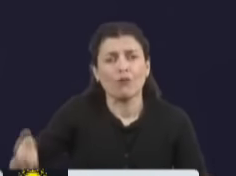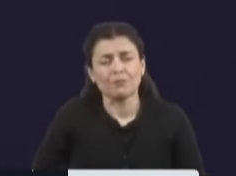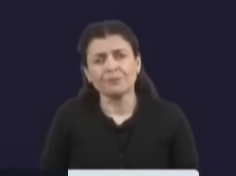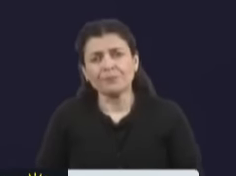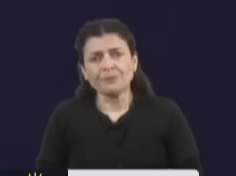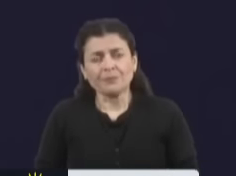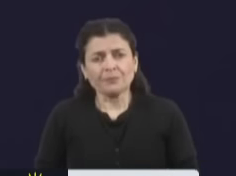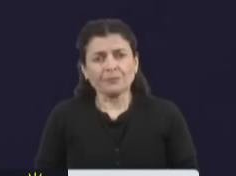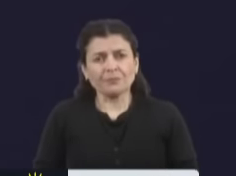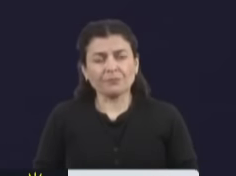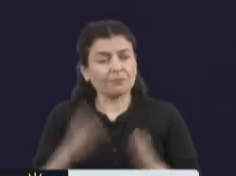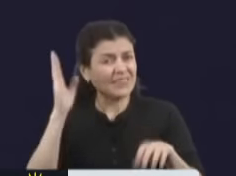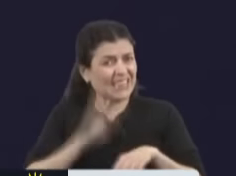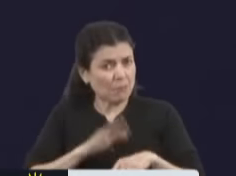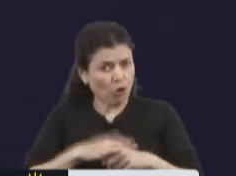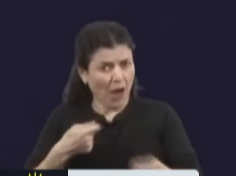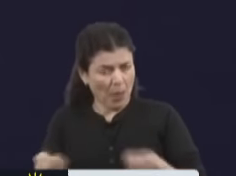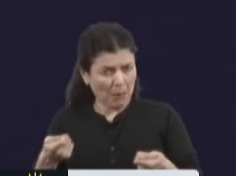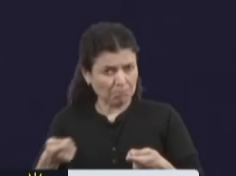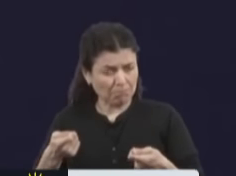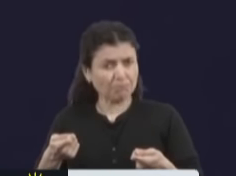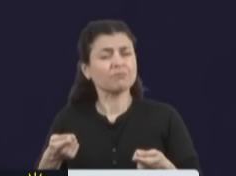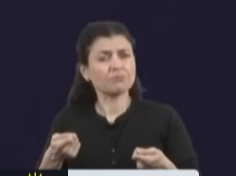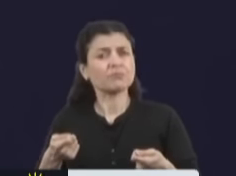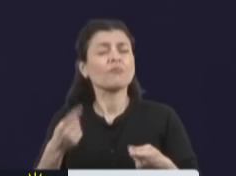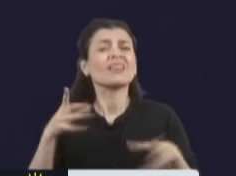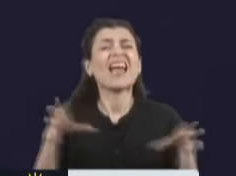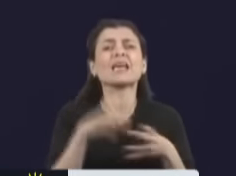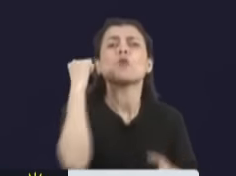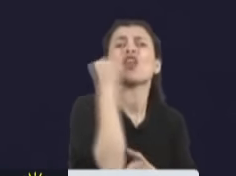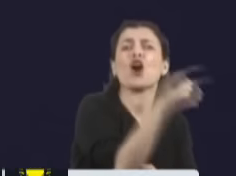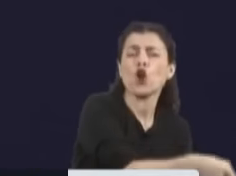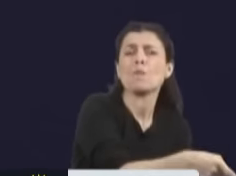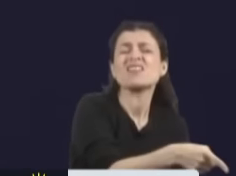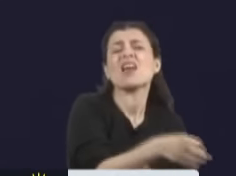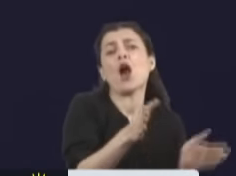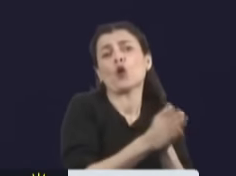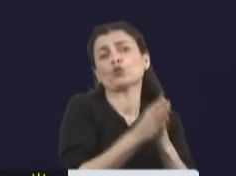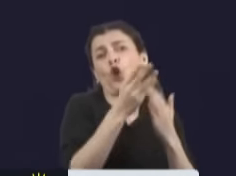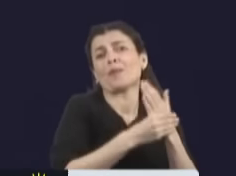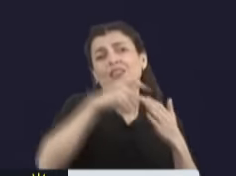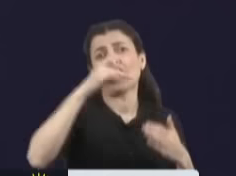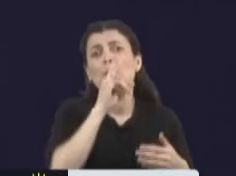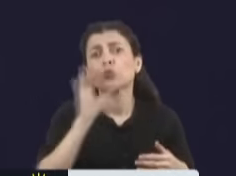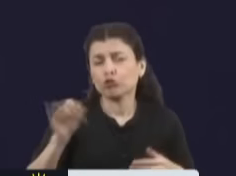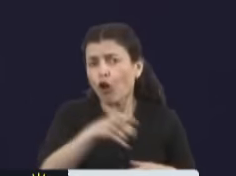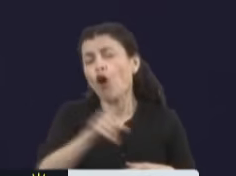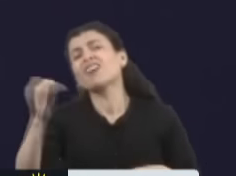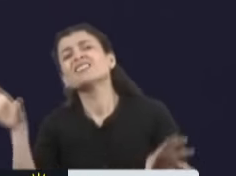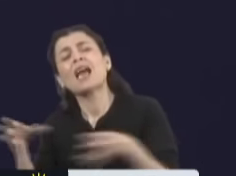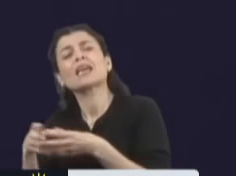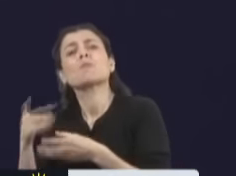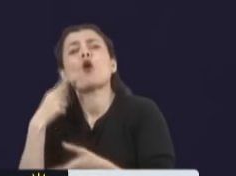por por el ministro Perdón los de economía comandados por el ministro caputo y los equipos técnicos de AF